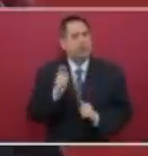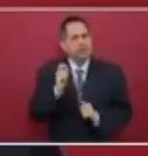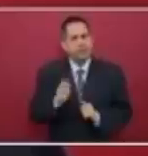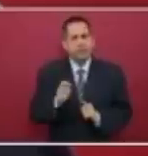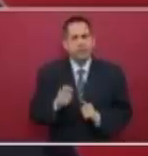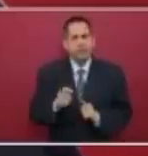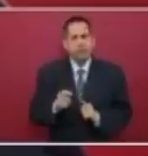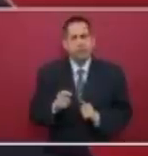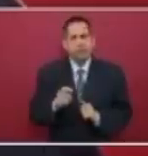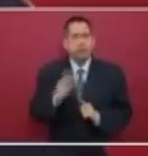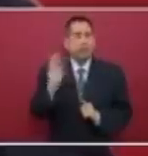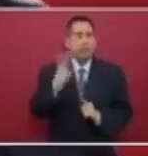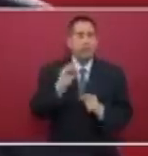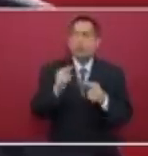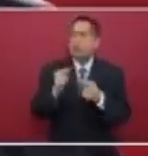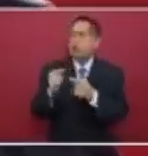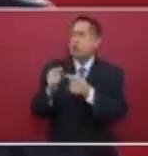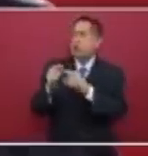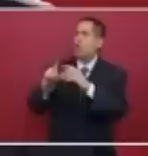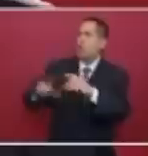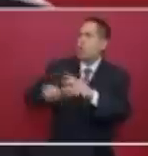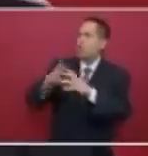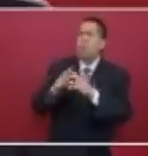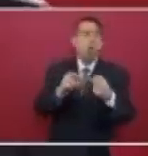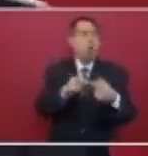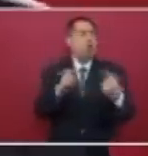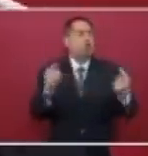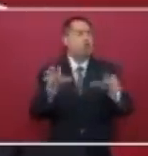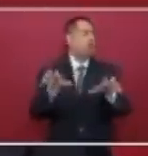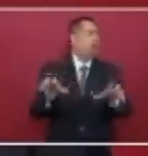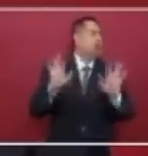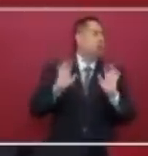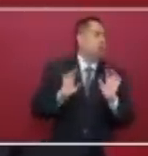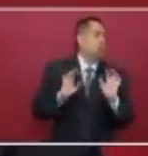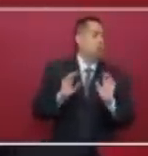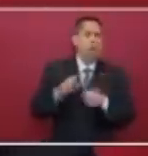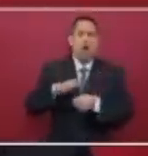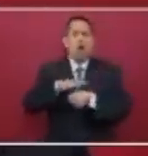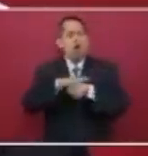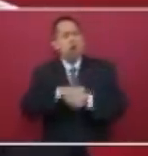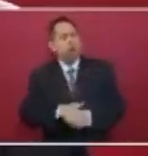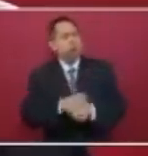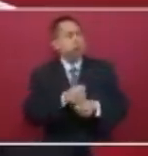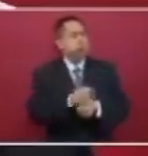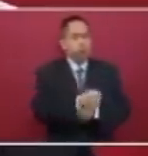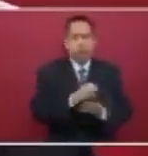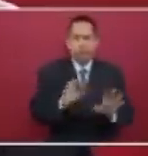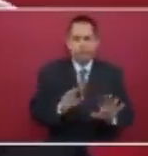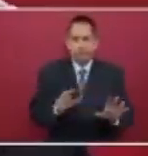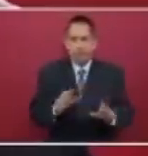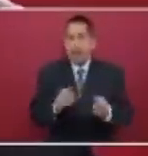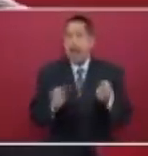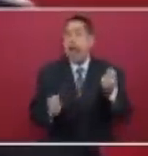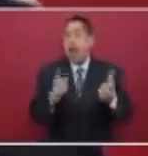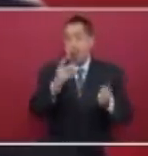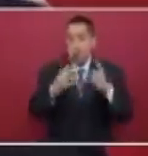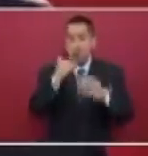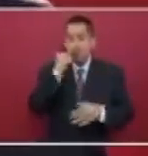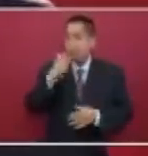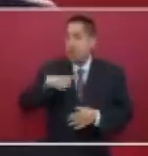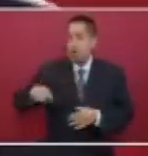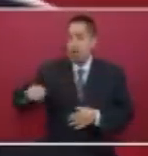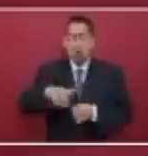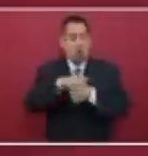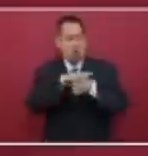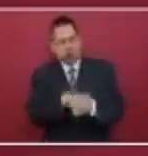hay oposición uso de la fuerza que es lo que quisieran algunos de